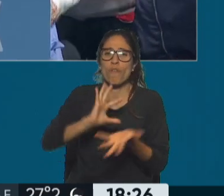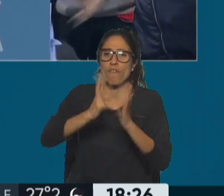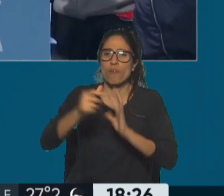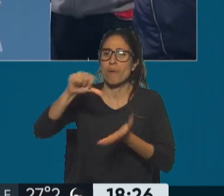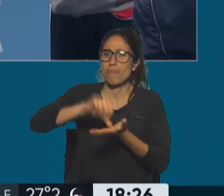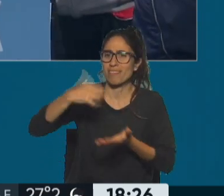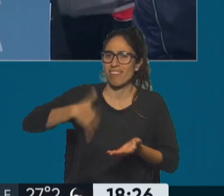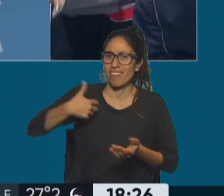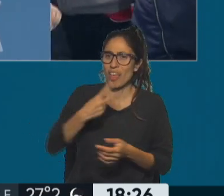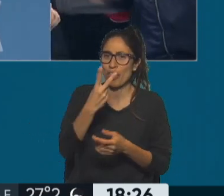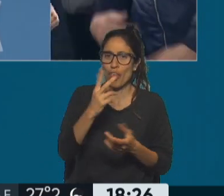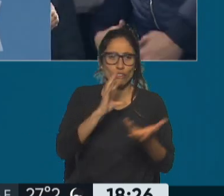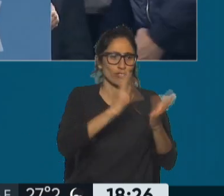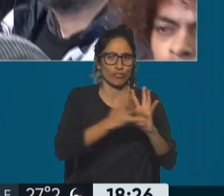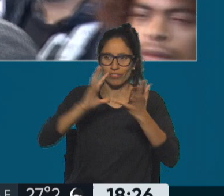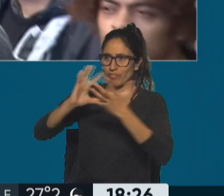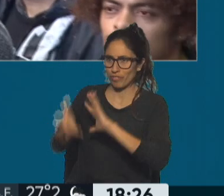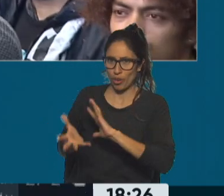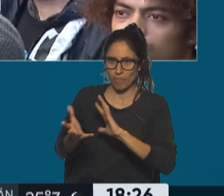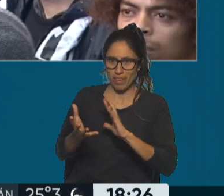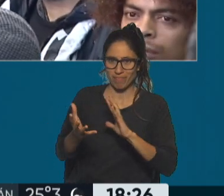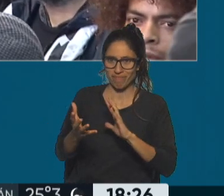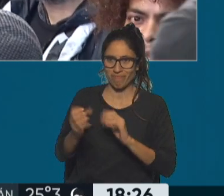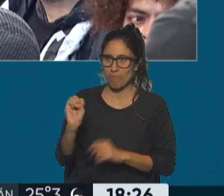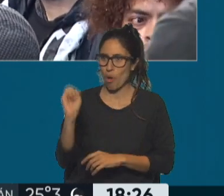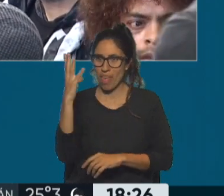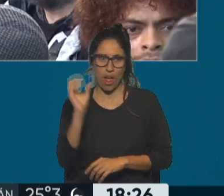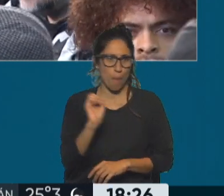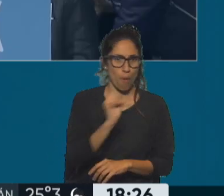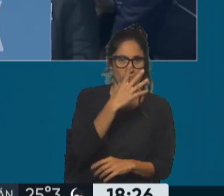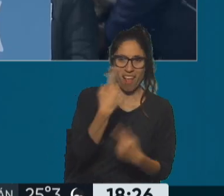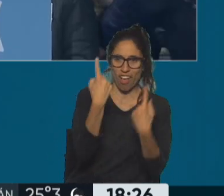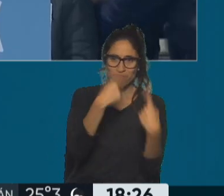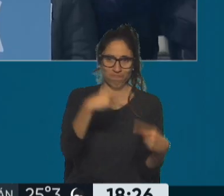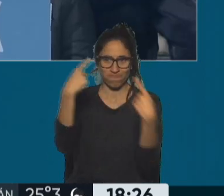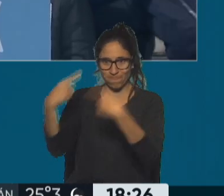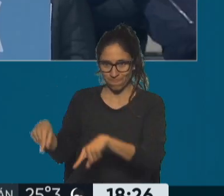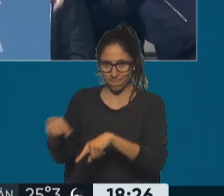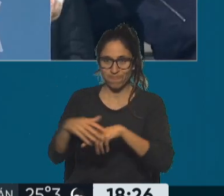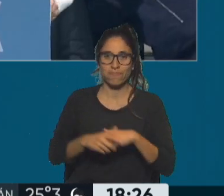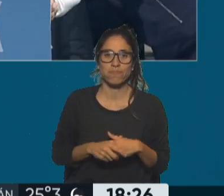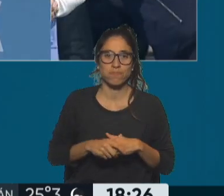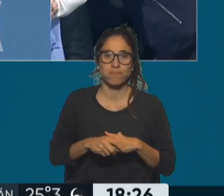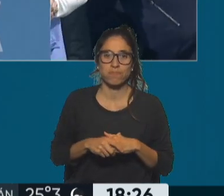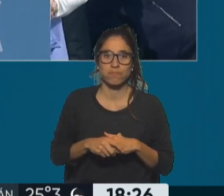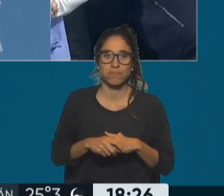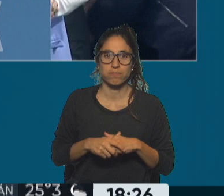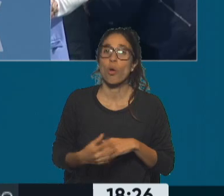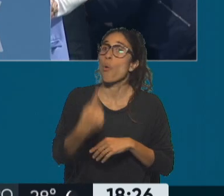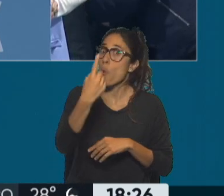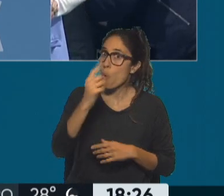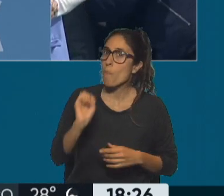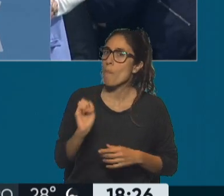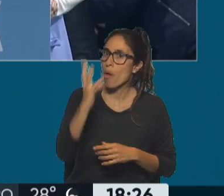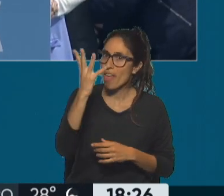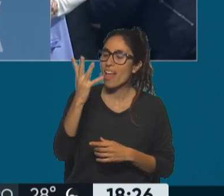que sería aquel donde desaparece el Estado, que no es un modelo de país para todos, es un modelo de país para ese